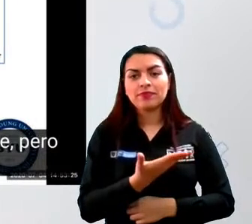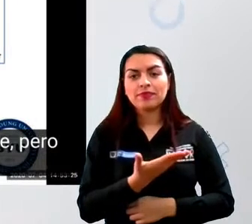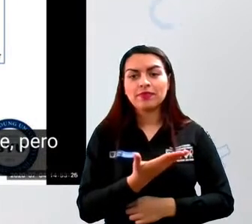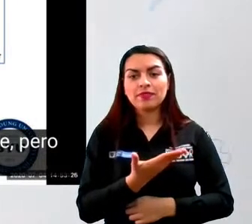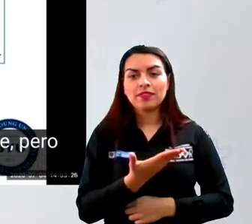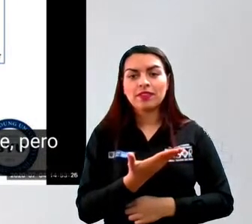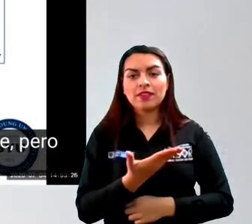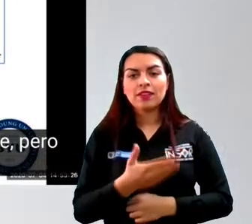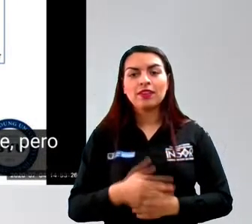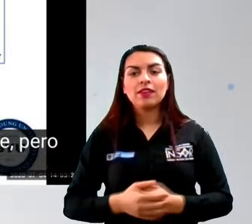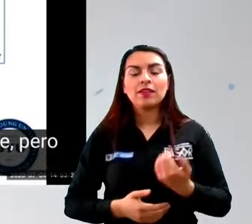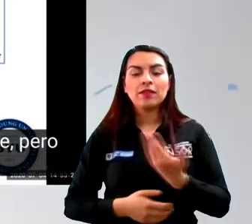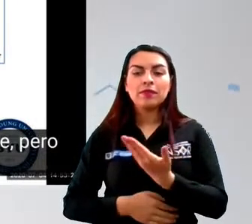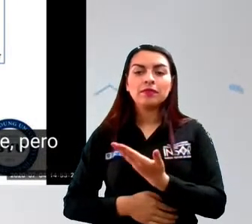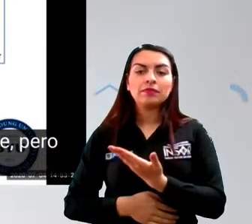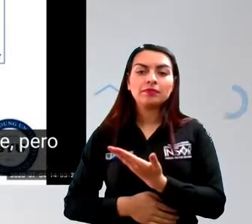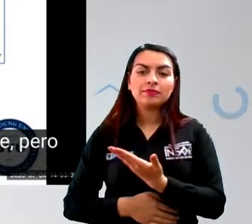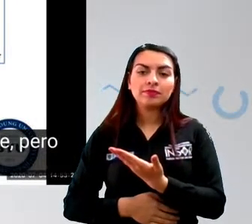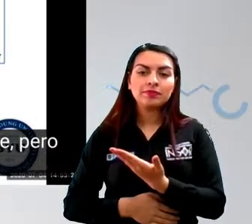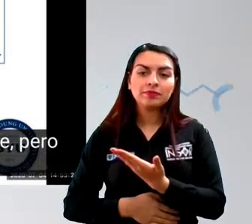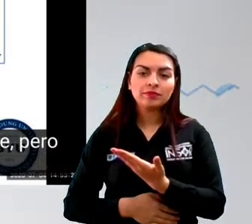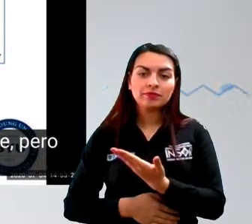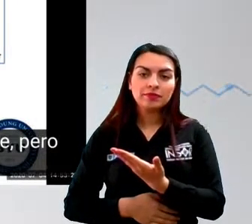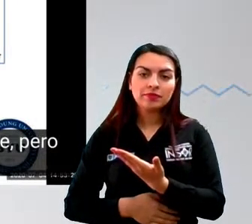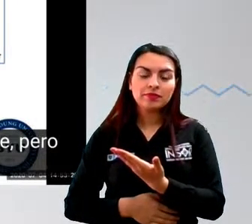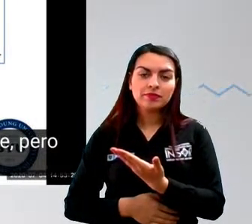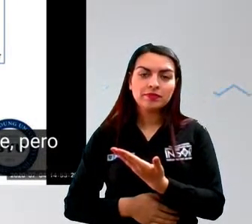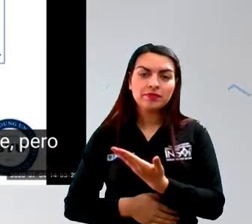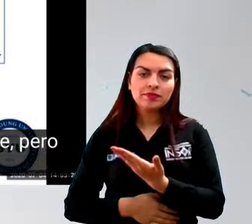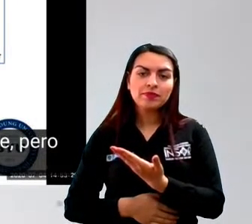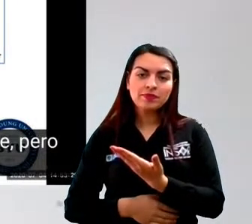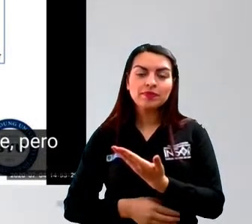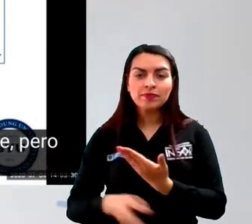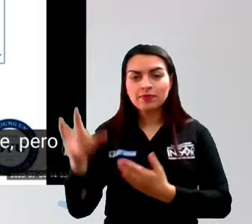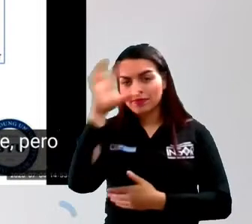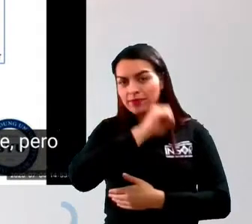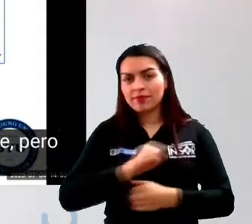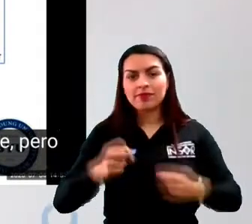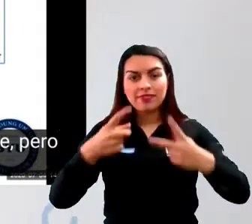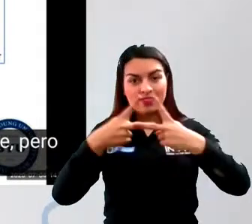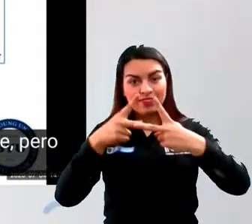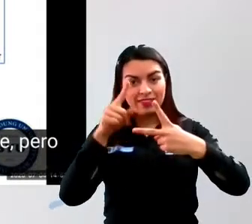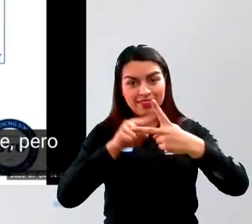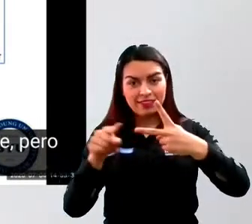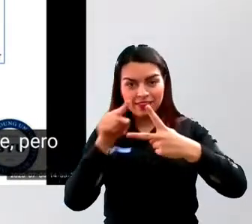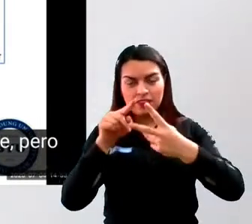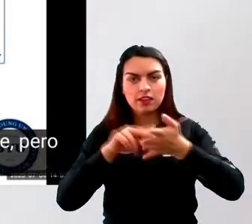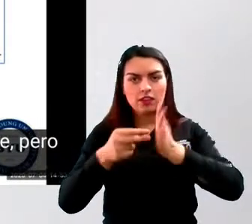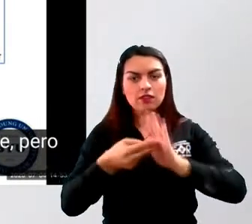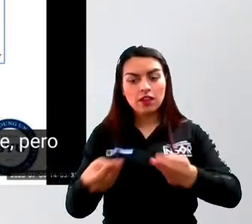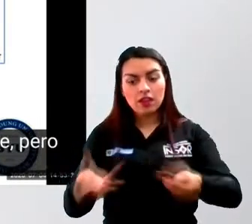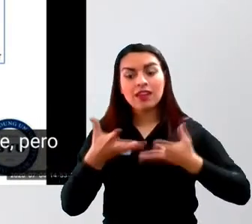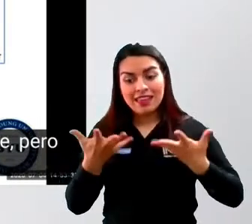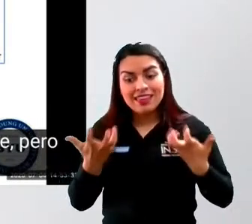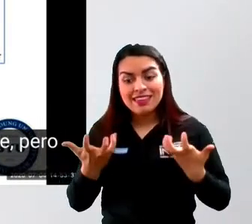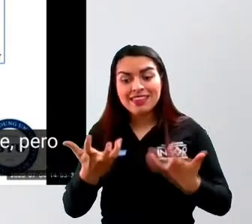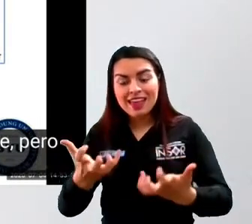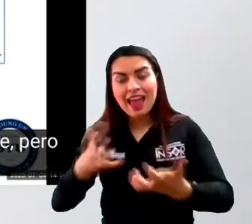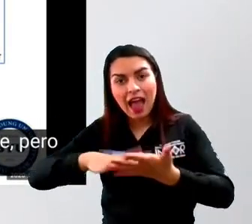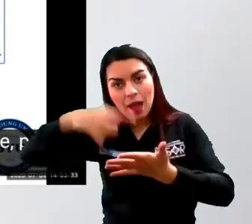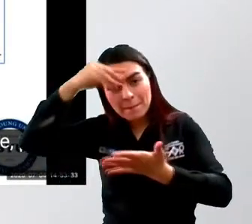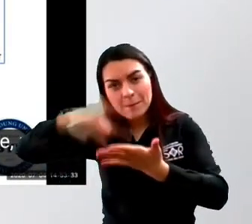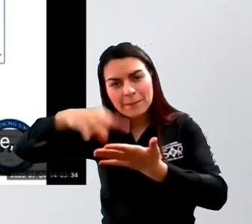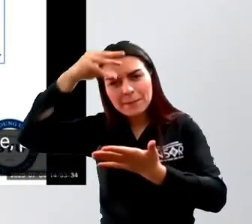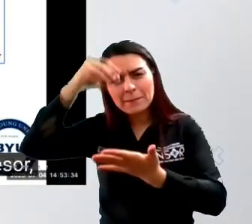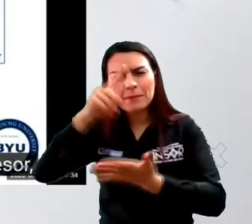diferentes. El estudiante en el triángulo negro está realmente entusiasmado con el aprendizaje, pero tiene